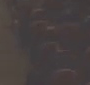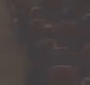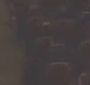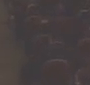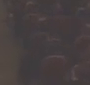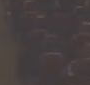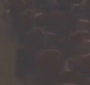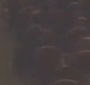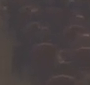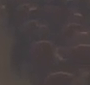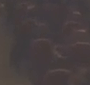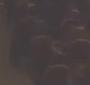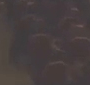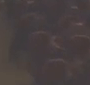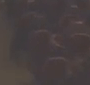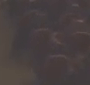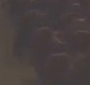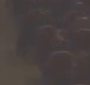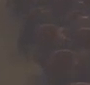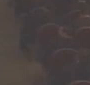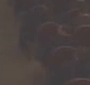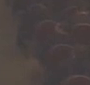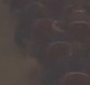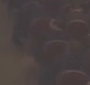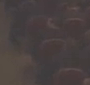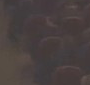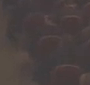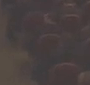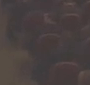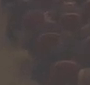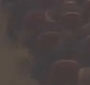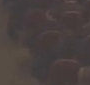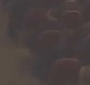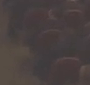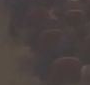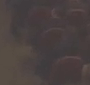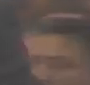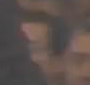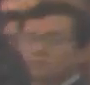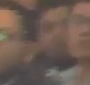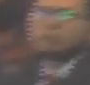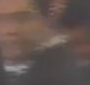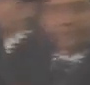San Luis Potosí, Juan Manuel Carreras López, gobernador constitucional del estado.